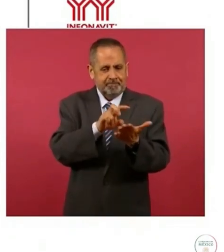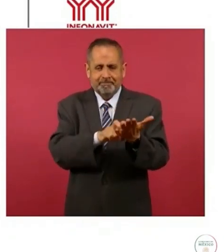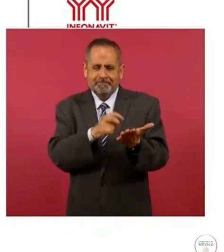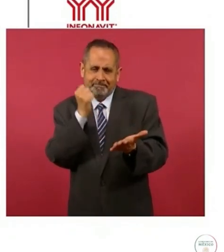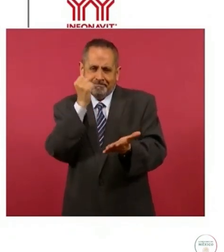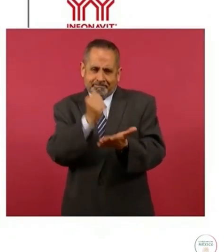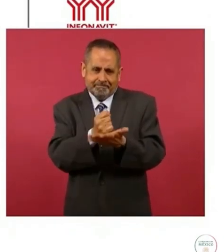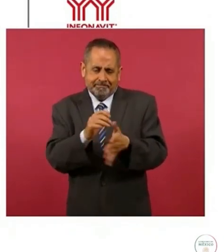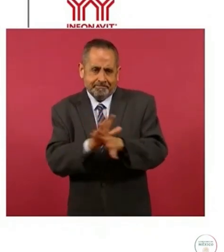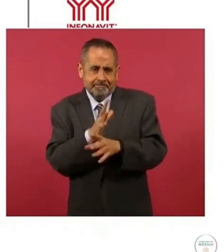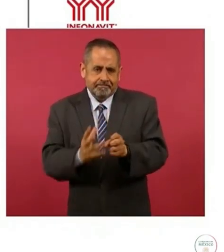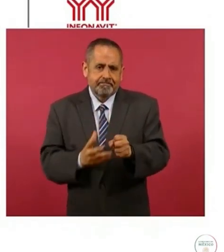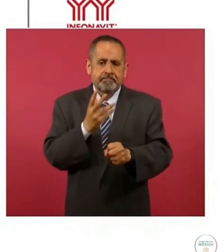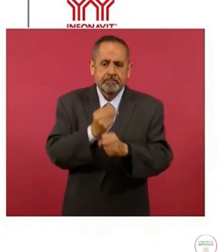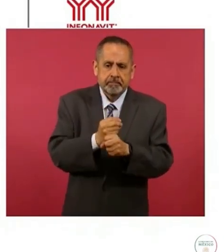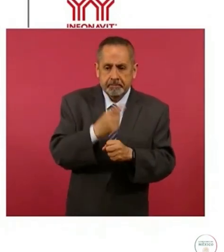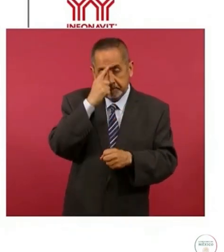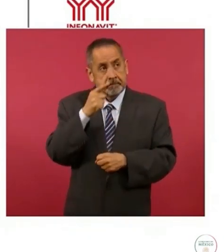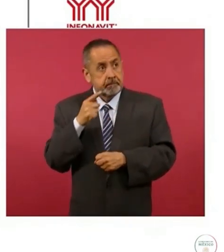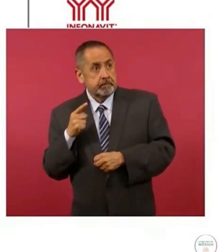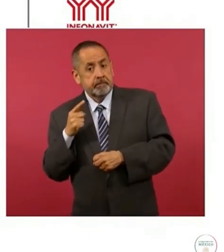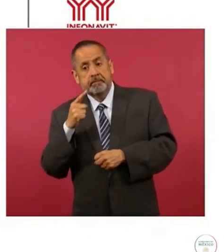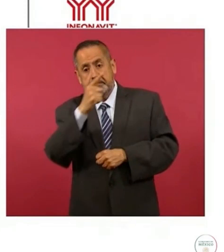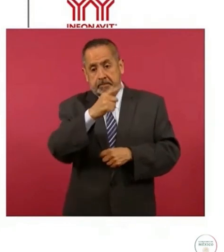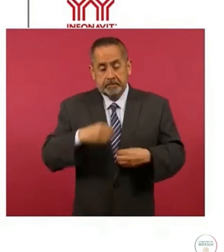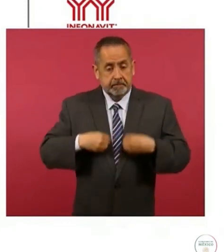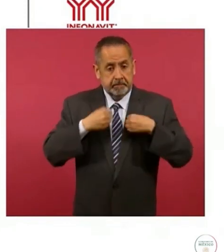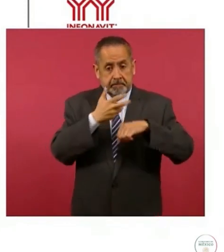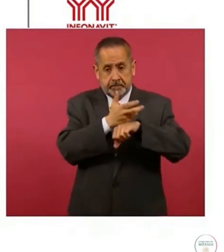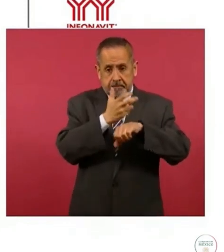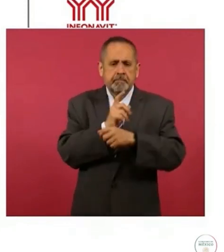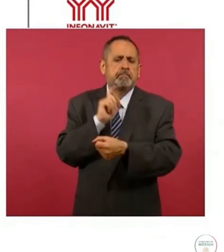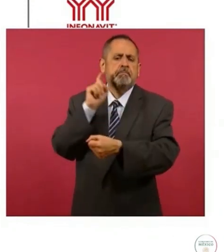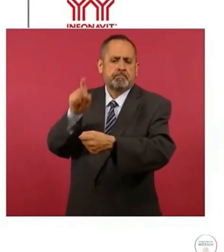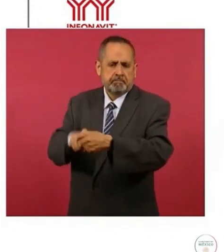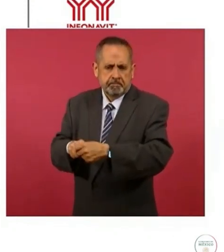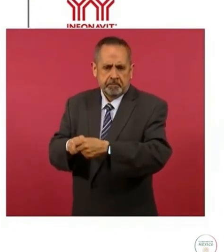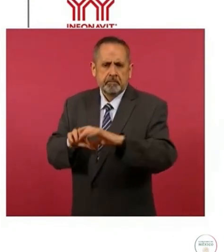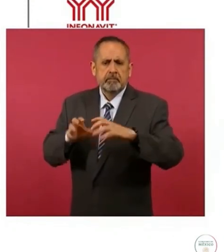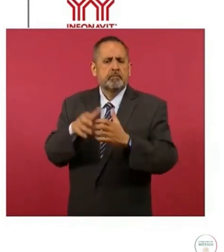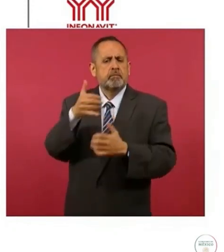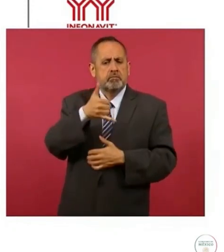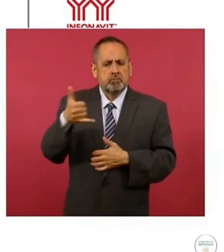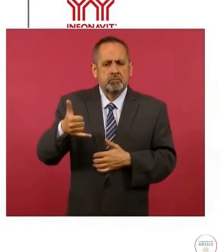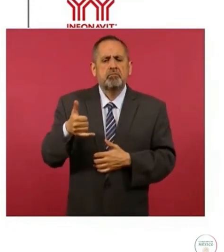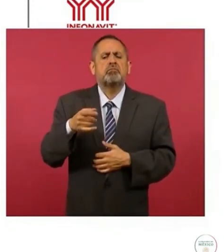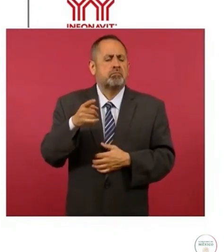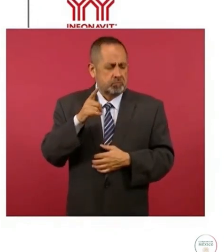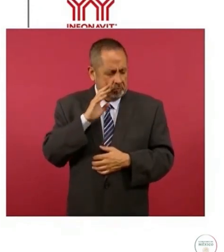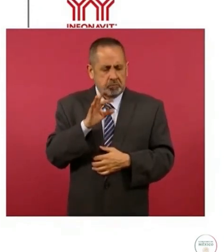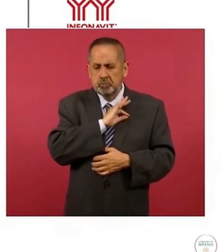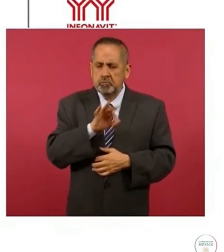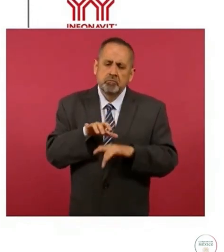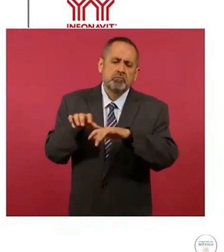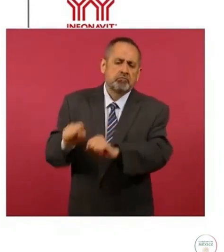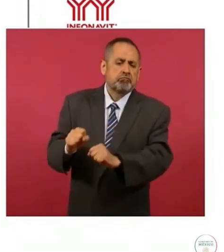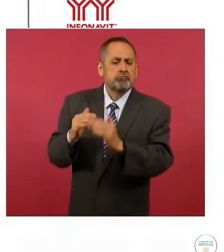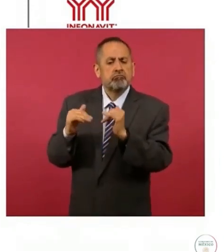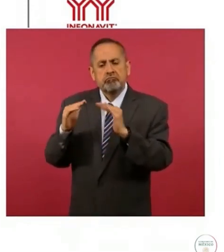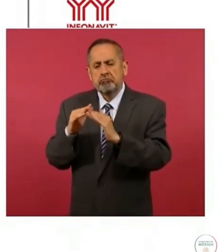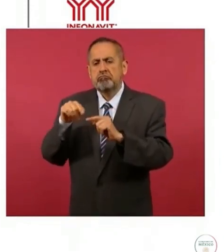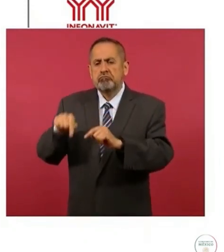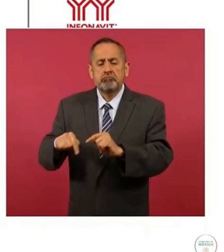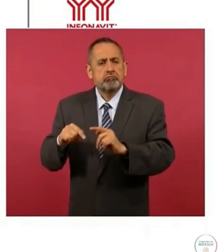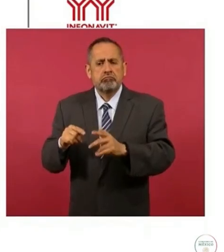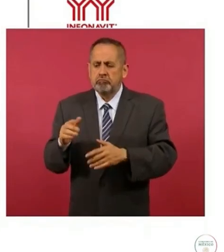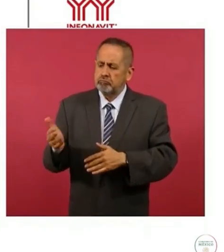este fin, que se puedan inscribir los migrantes al Infonavit y también puedan ser sujetos de crédito del instituto, así como